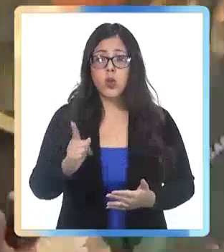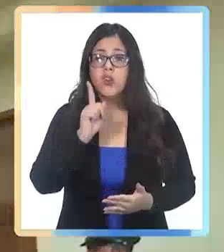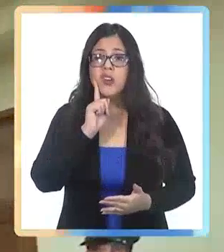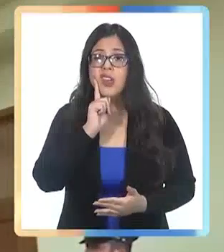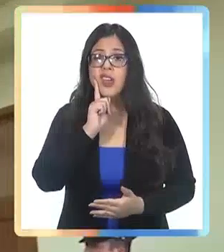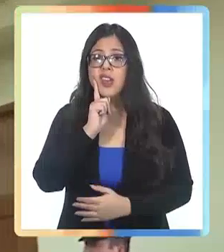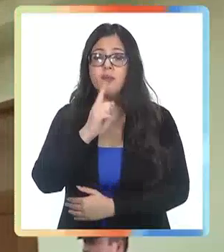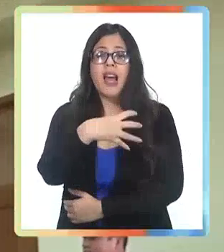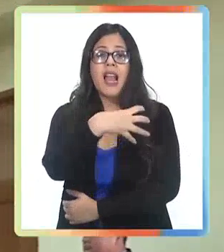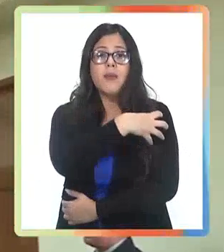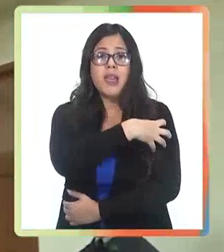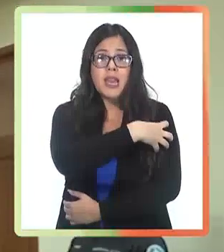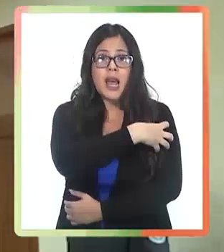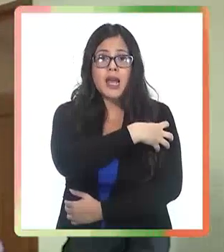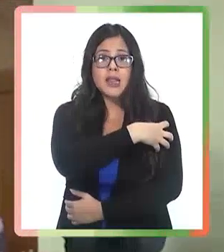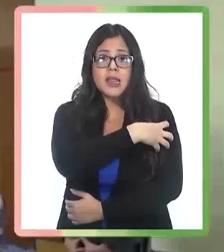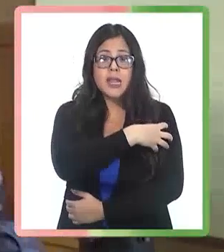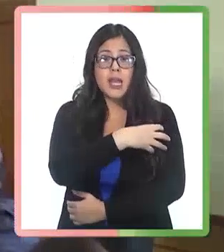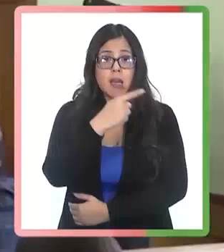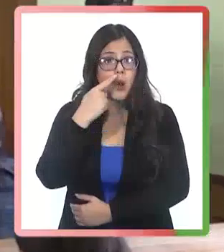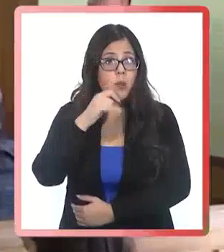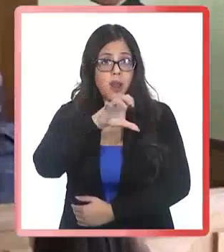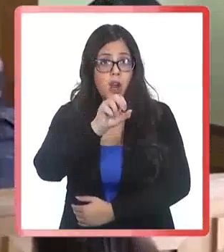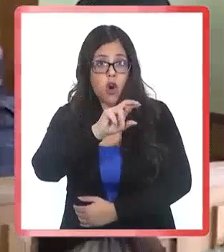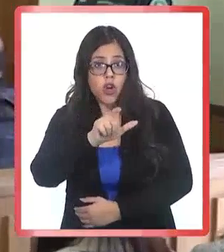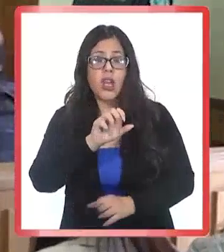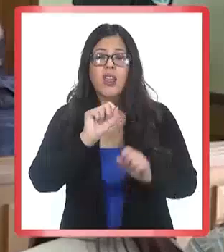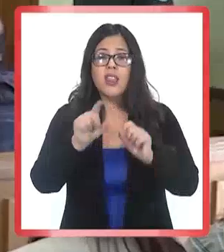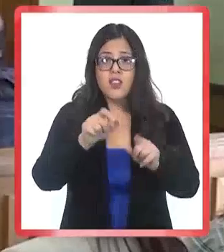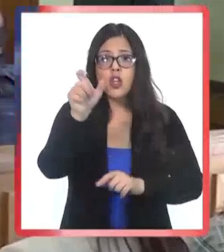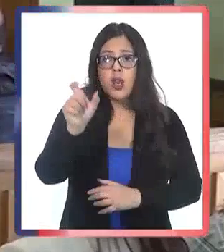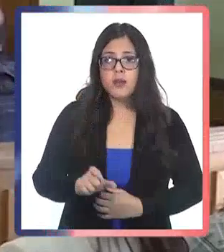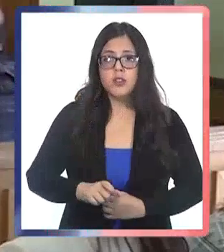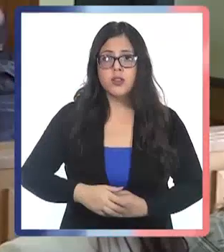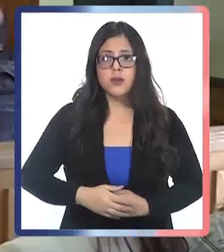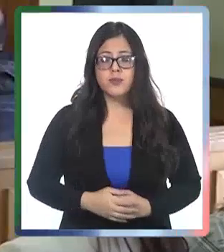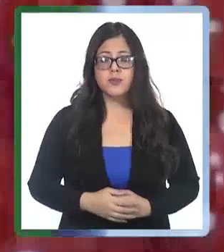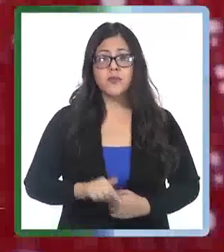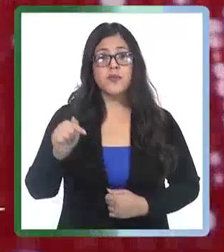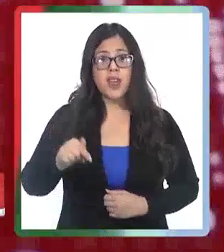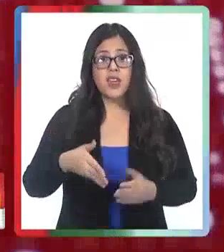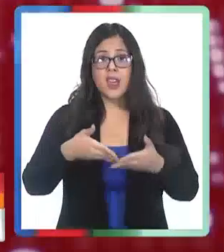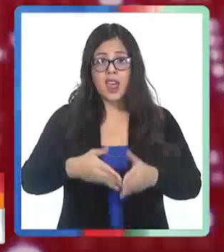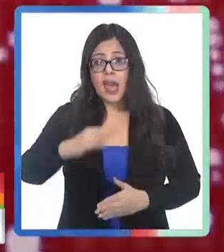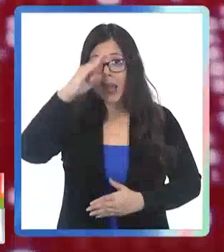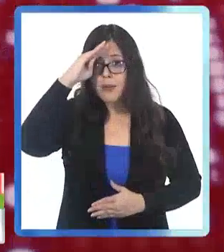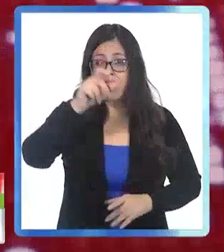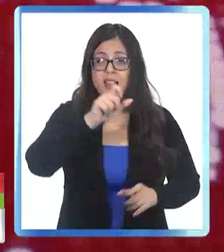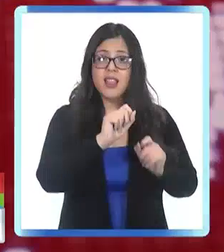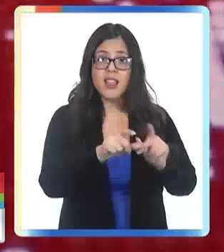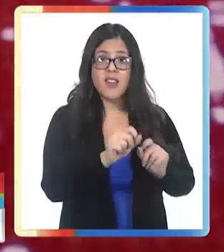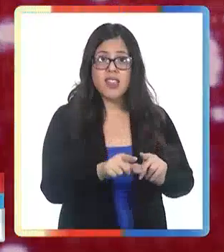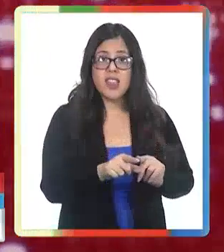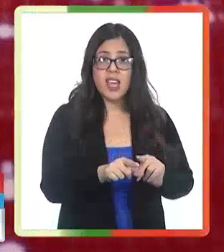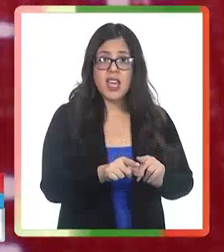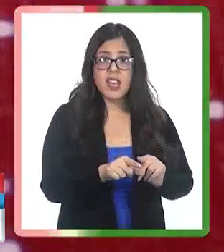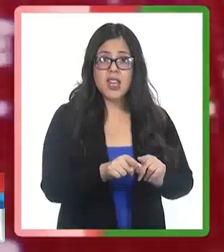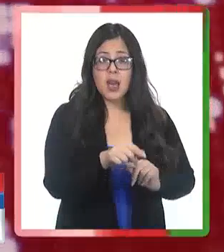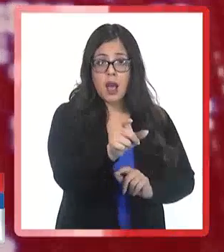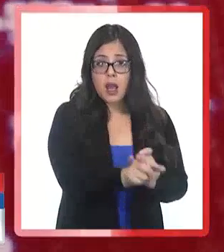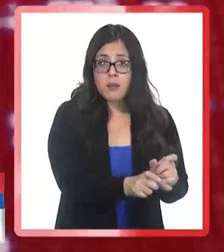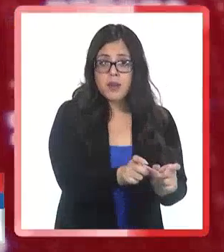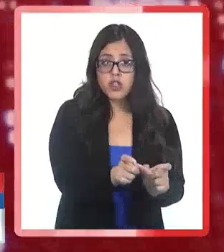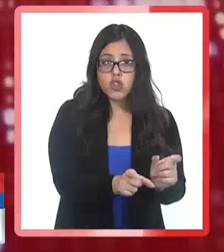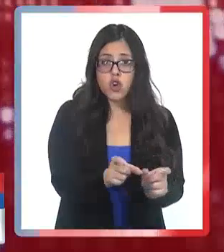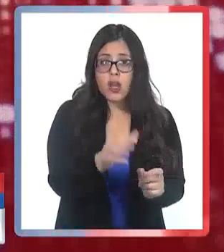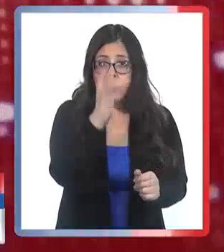el contraalmirante defendió al joven uniformado. La Armada como institución va a defender a su